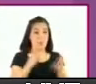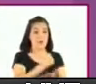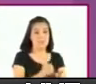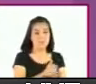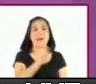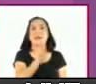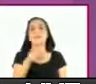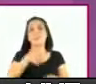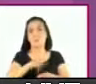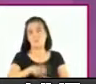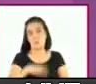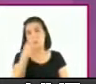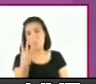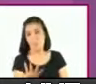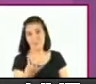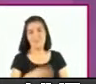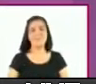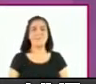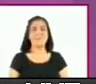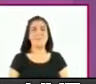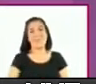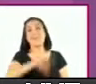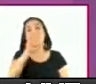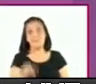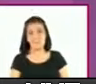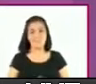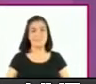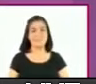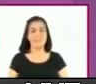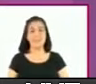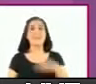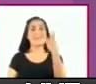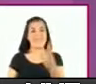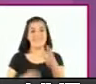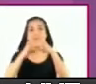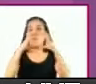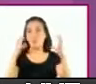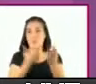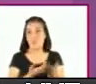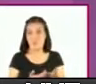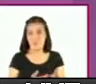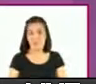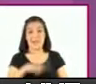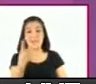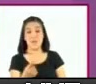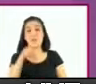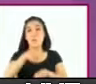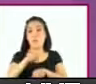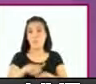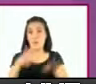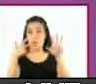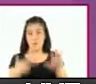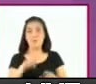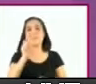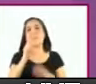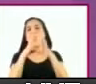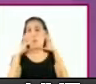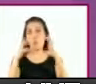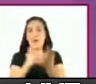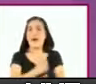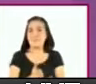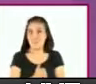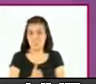igual 4 en la tira. Luego hay otros 3 globos rosas y en el lugar 8 nuevamente un globo